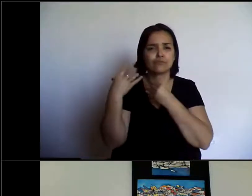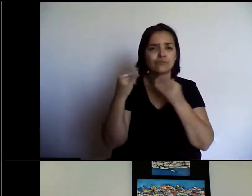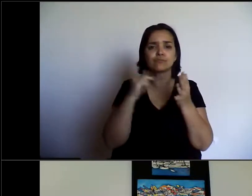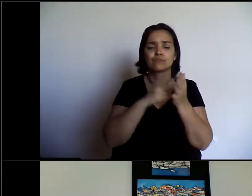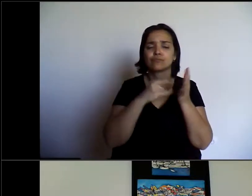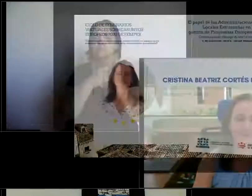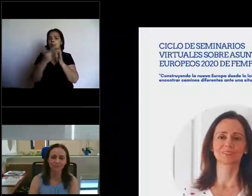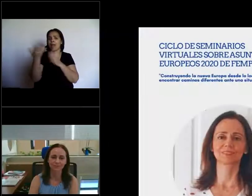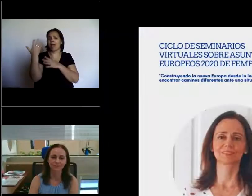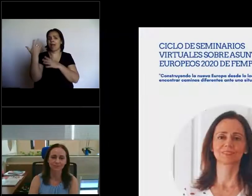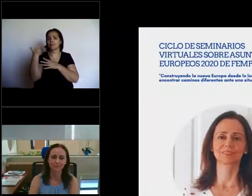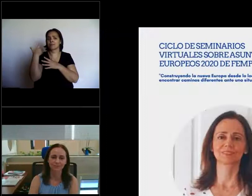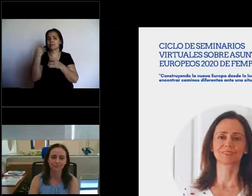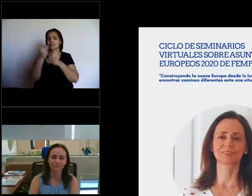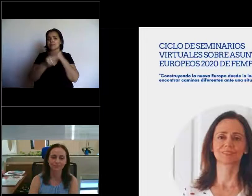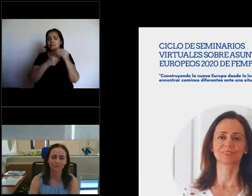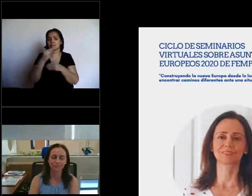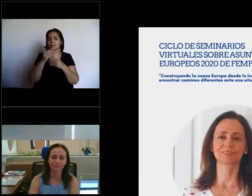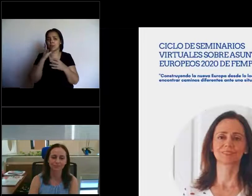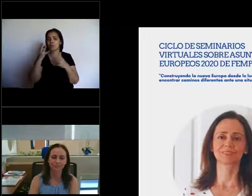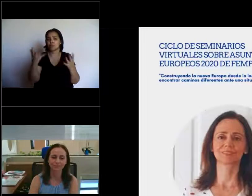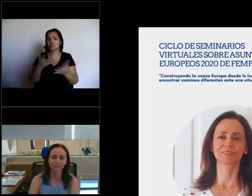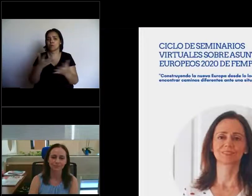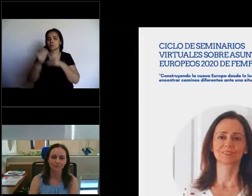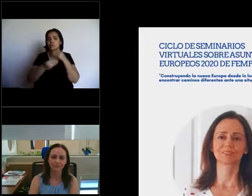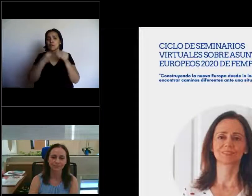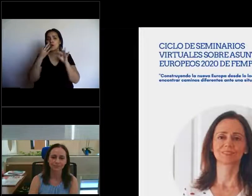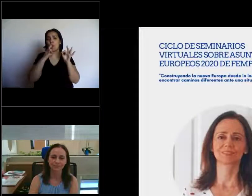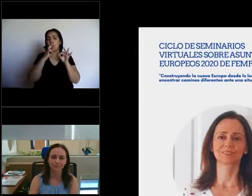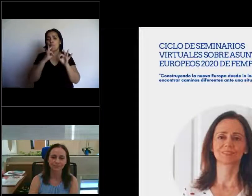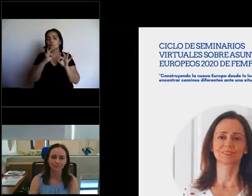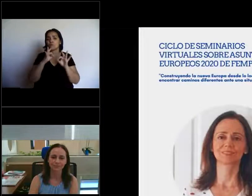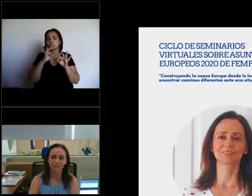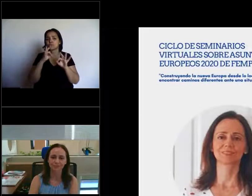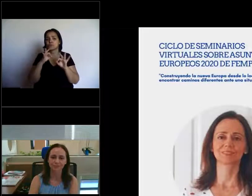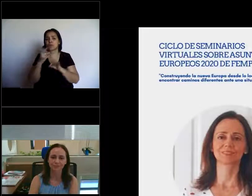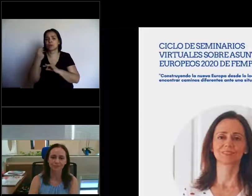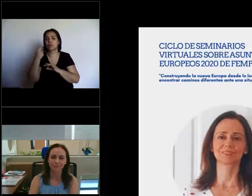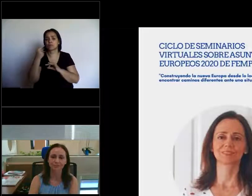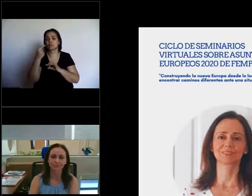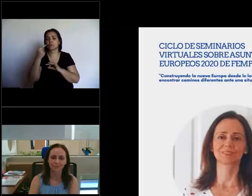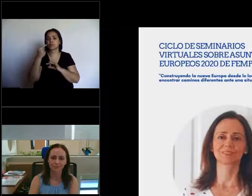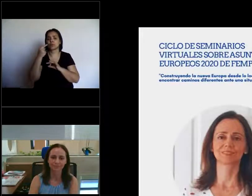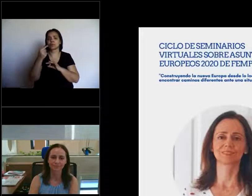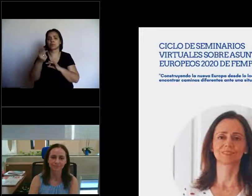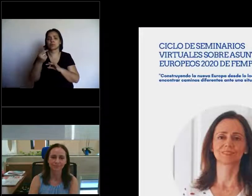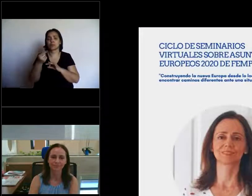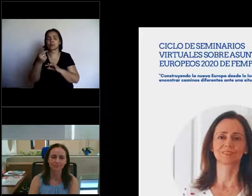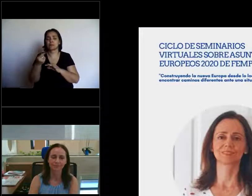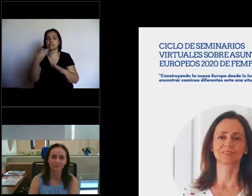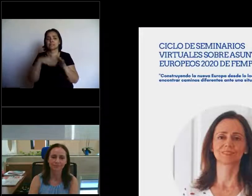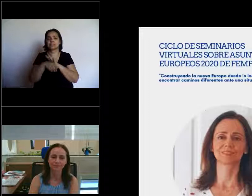están ejecutando actualmente, en concreto todos aquellos que tienen que ver con la cooperación transfronteriza